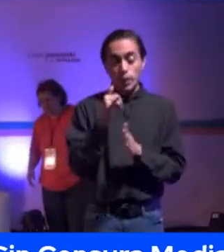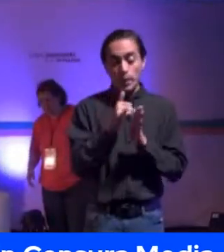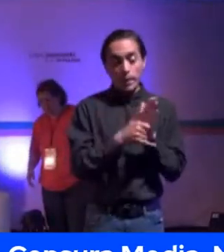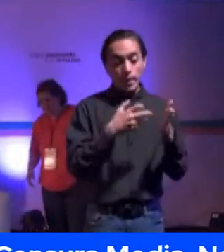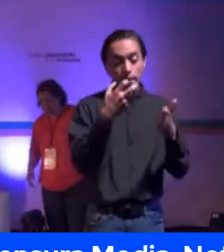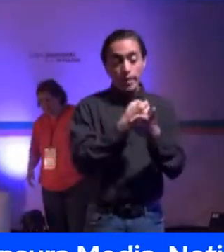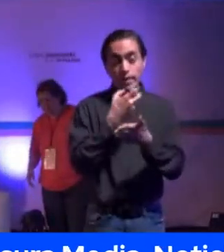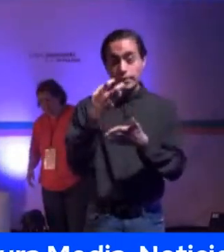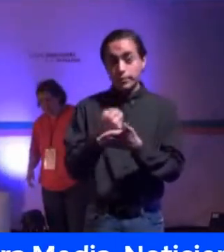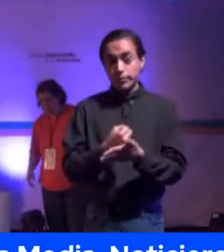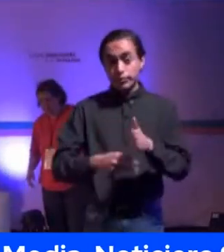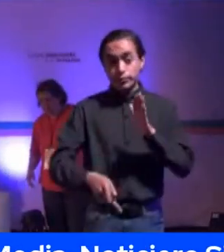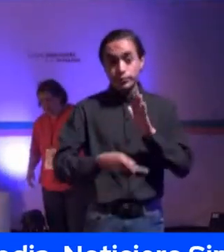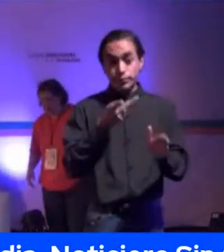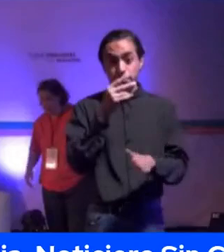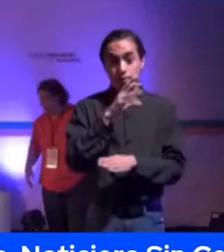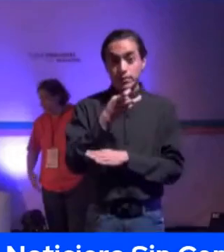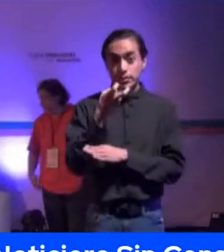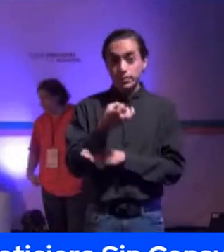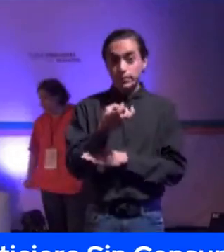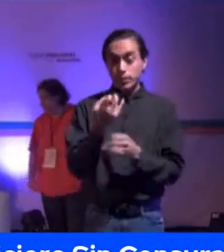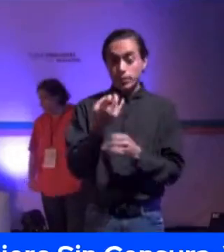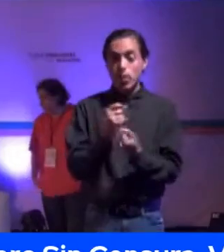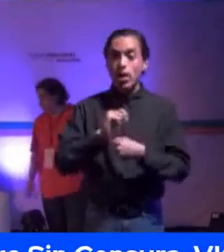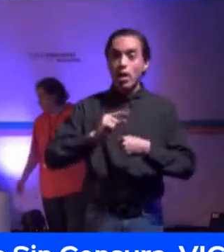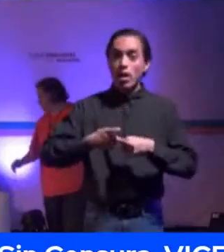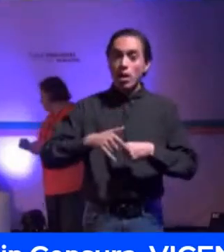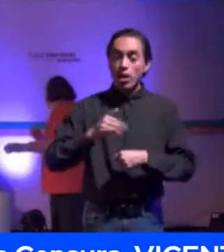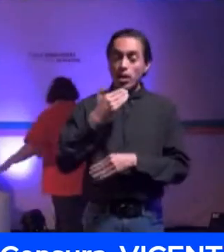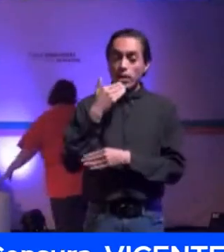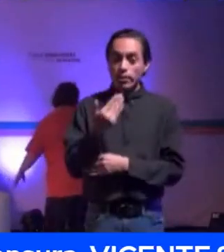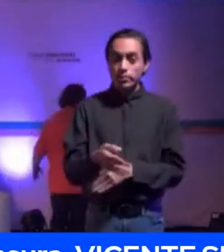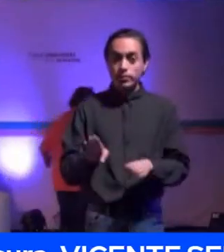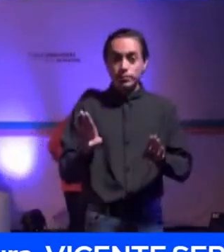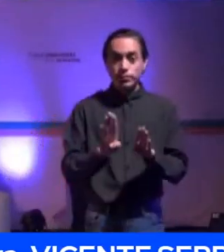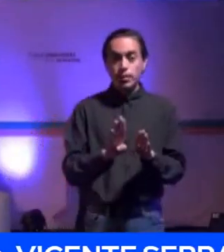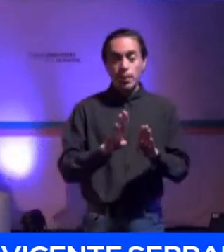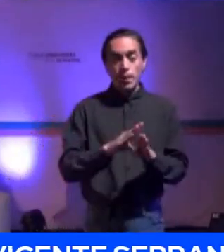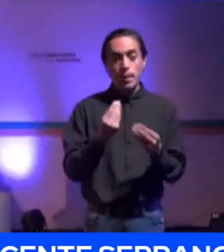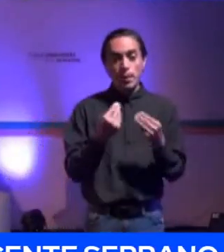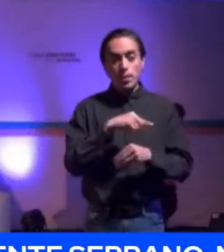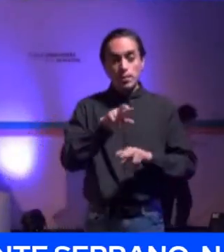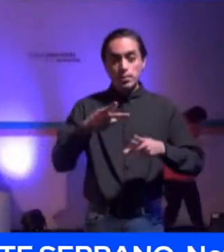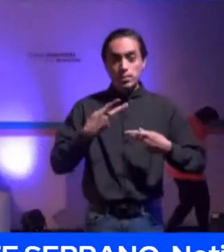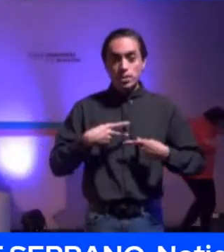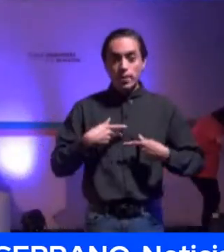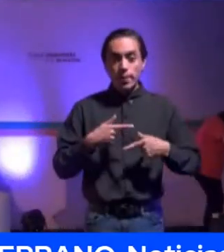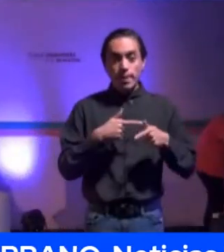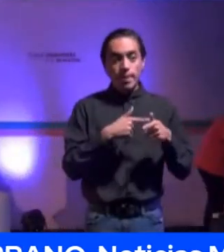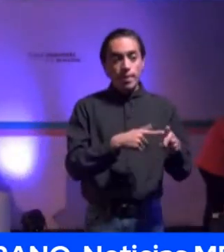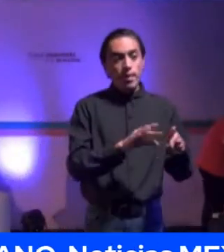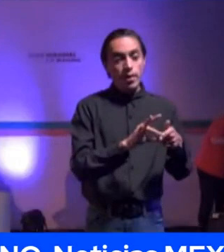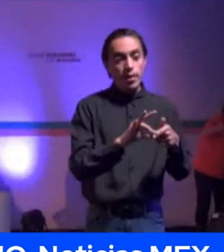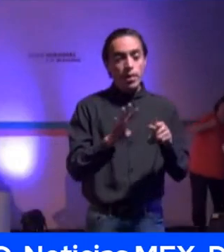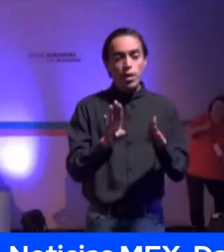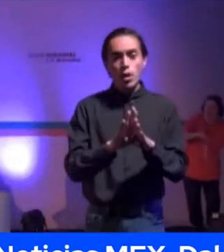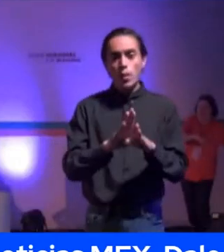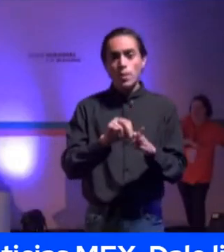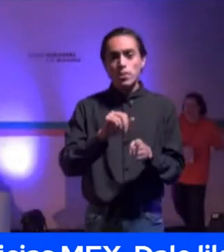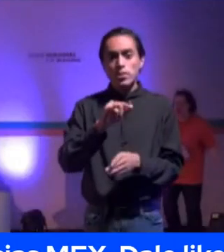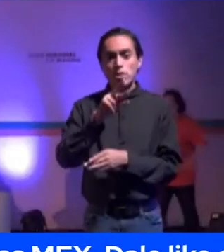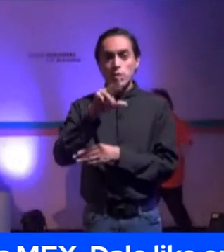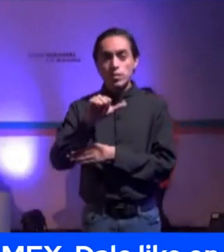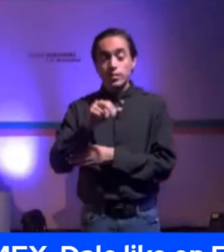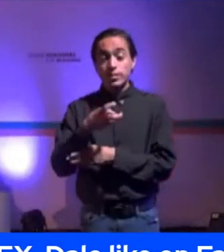en YouTube. Y también congruente con eso, a las muchas personas que son seguidores de Sin Censura,